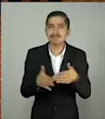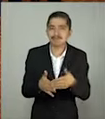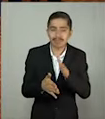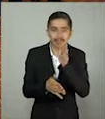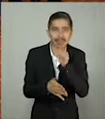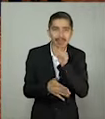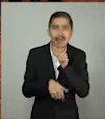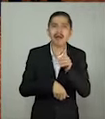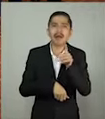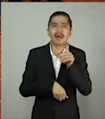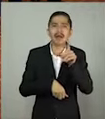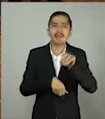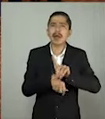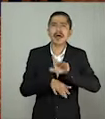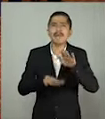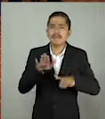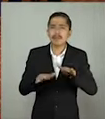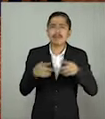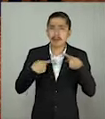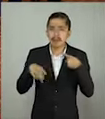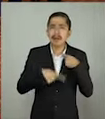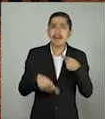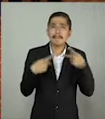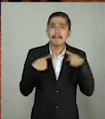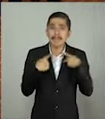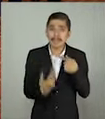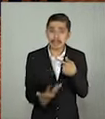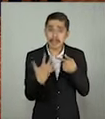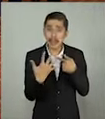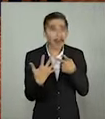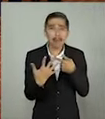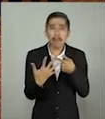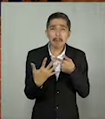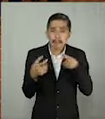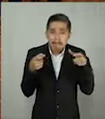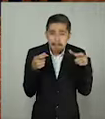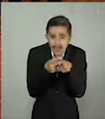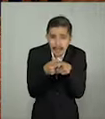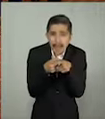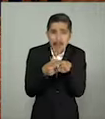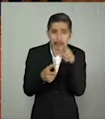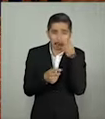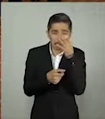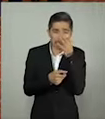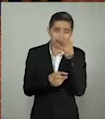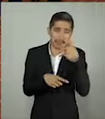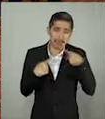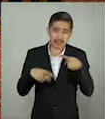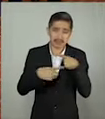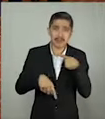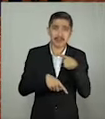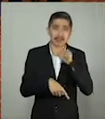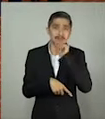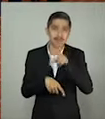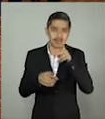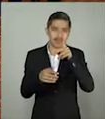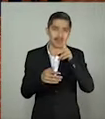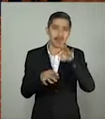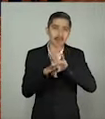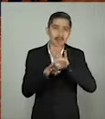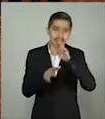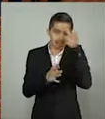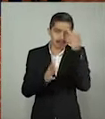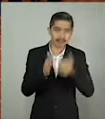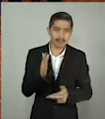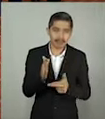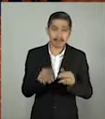algunos días no llegan ni a 5 personas el grupo que bloquea, pero el daño que le hacen al patrimonio